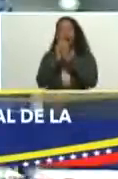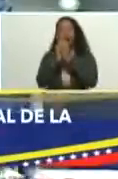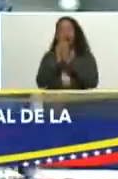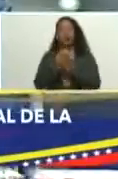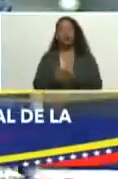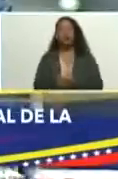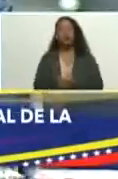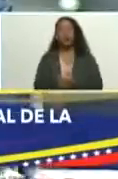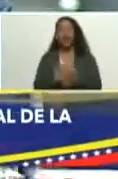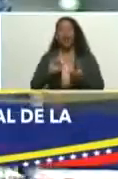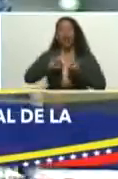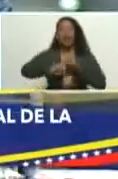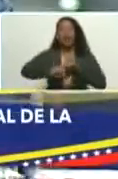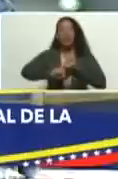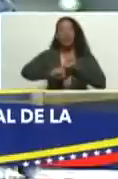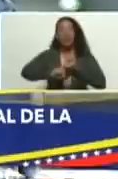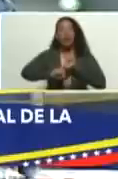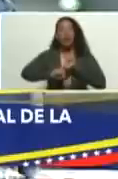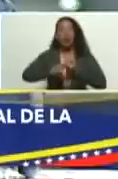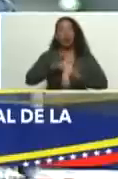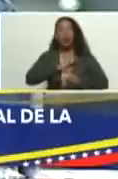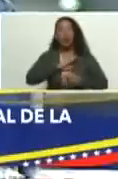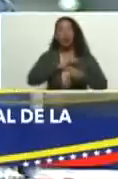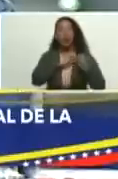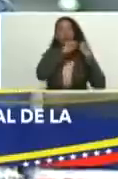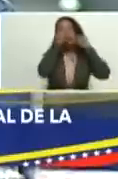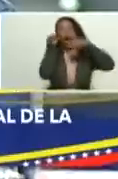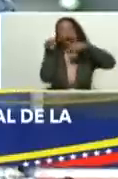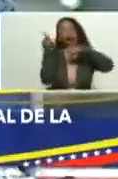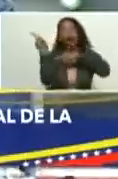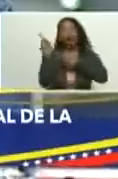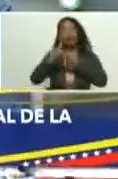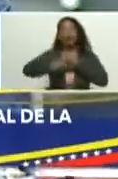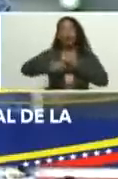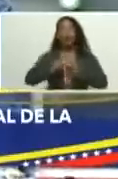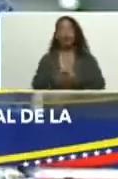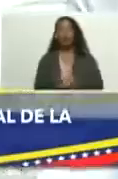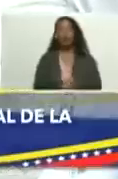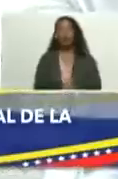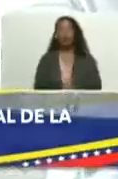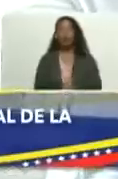A su esposa Nancy, saludo.